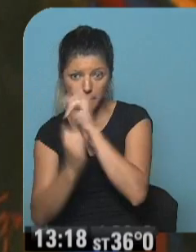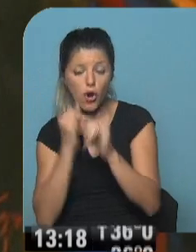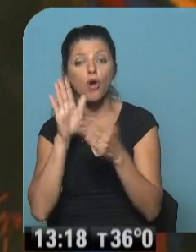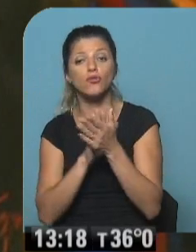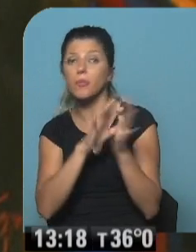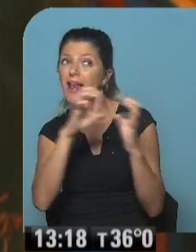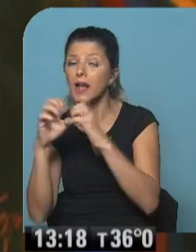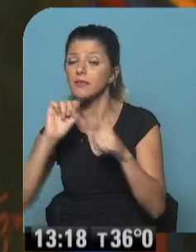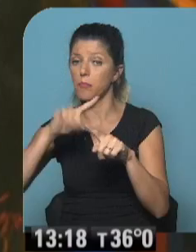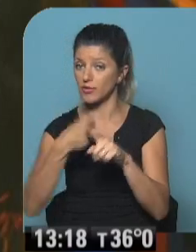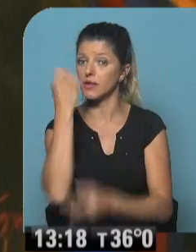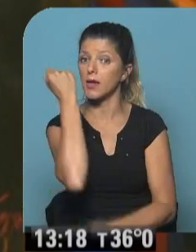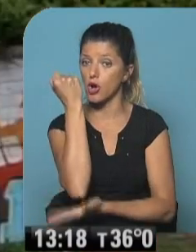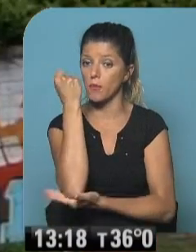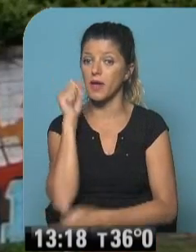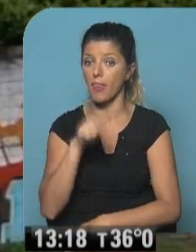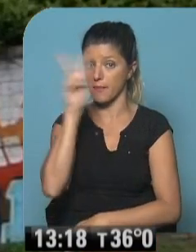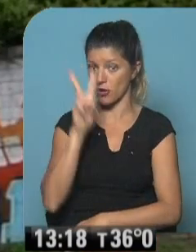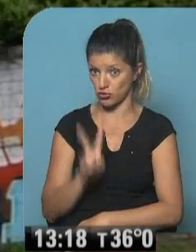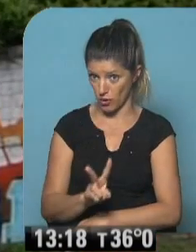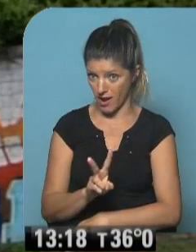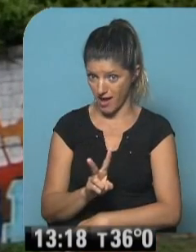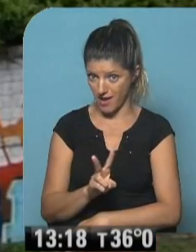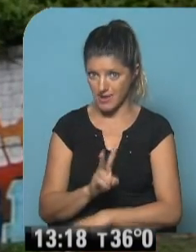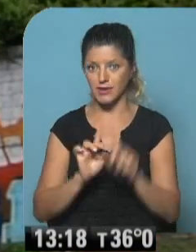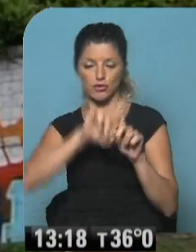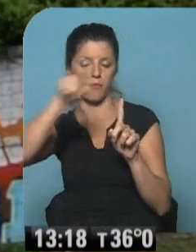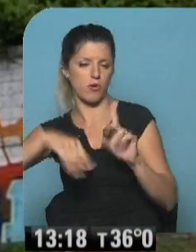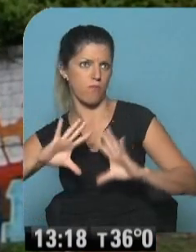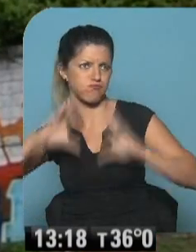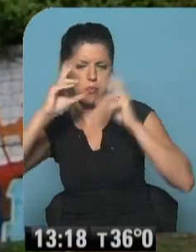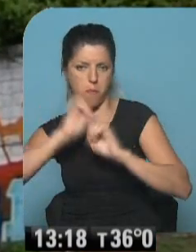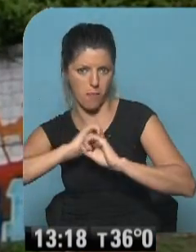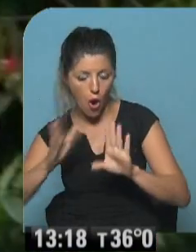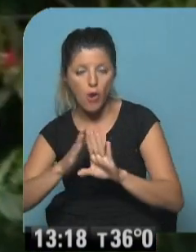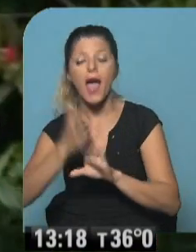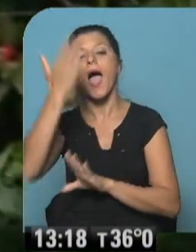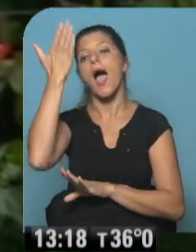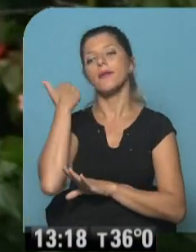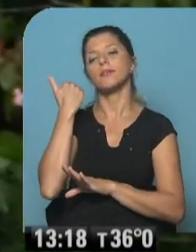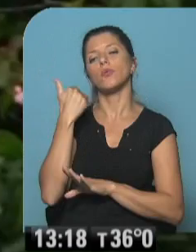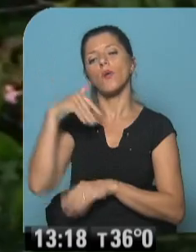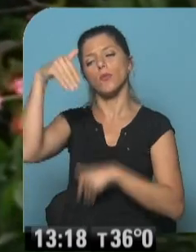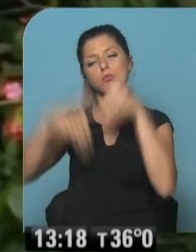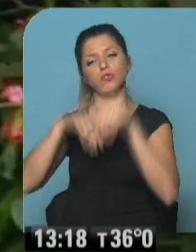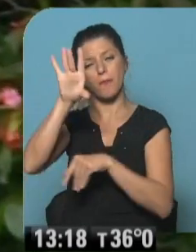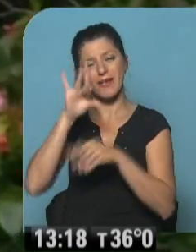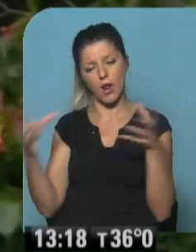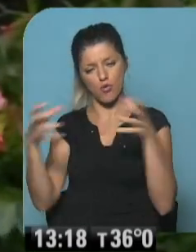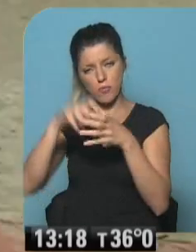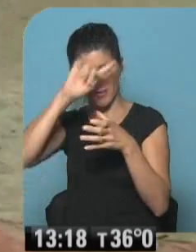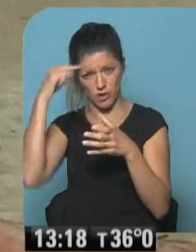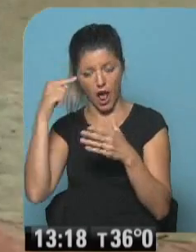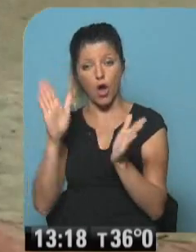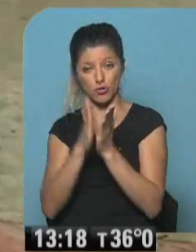crisis política y económica en Venezuela, lo que se intensificó desde las elecciones para elegir a la Asamblea Nacional Constituyente el 30